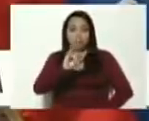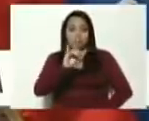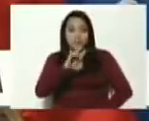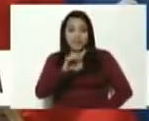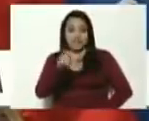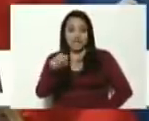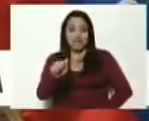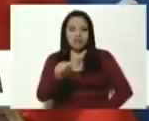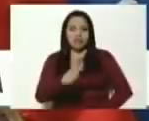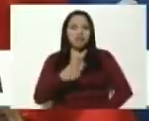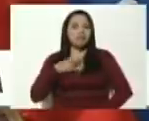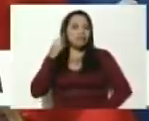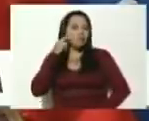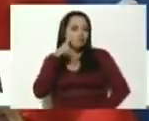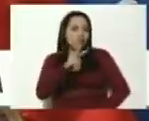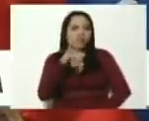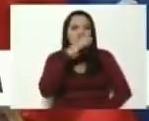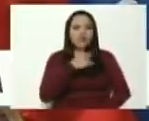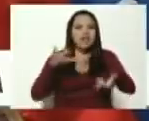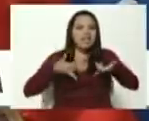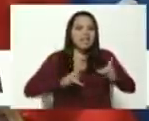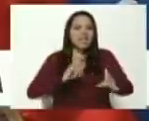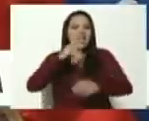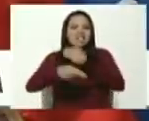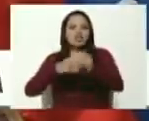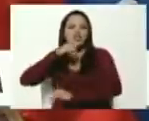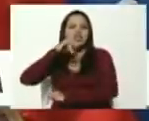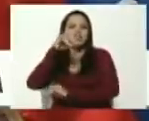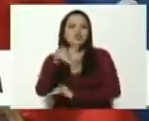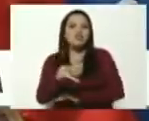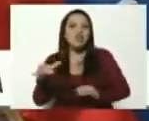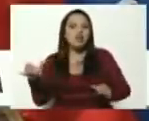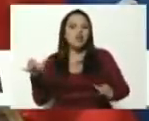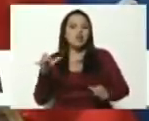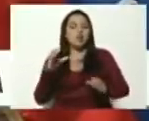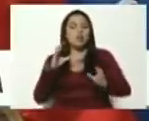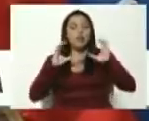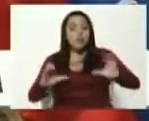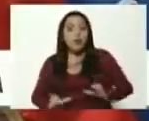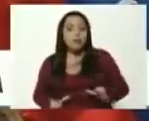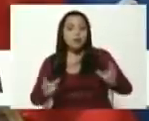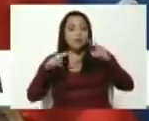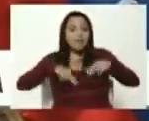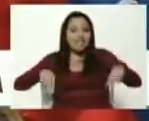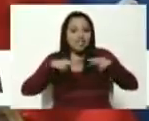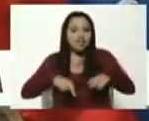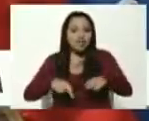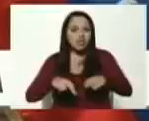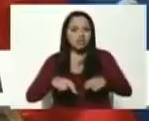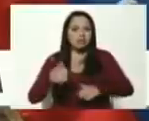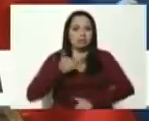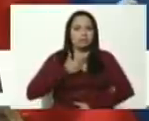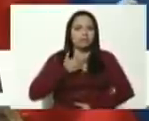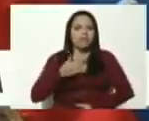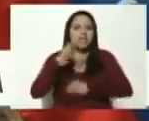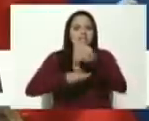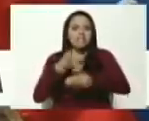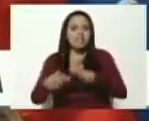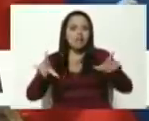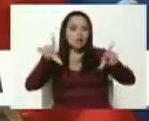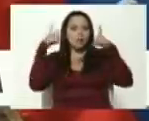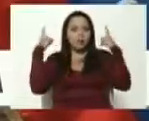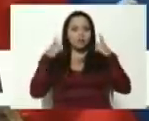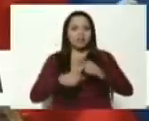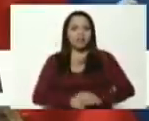ausencia de su hija, interpuso denuncia ante el Cuerpo de Investigaciones Científicas Penales y Criminalísticas del Estado La Guaira,